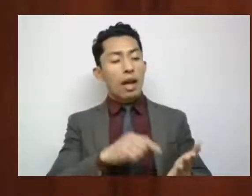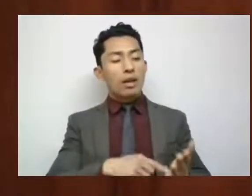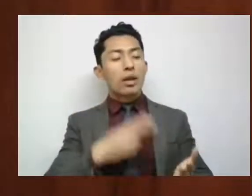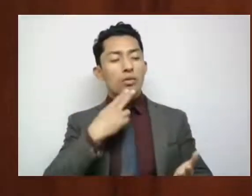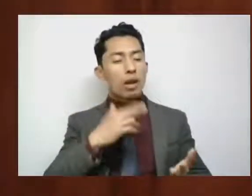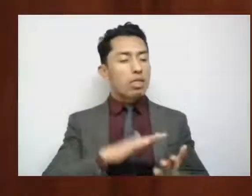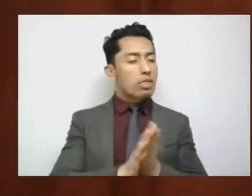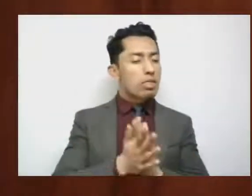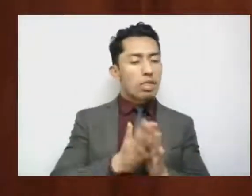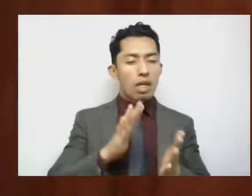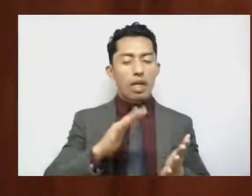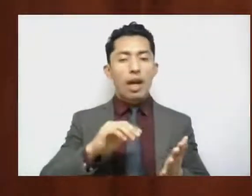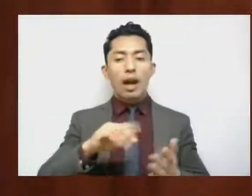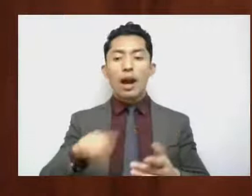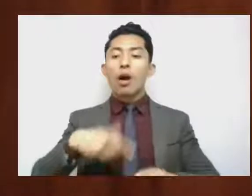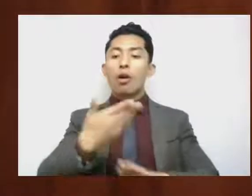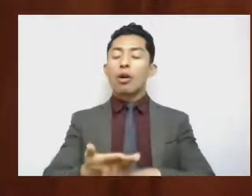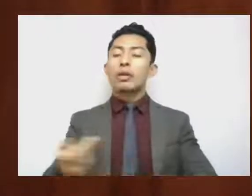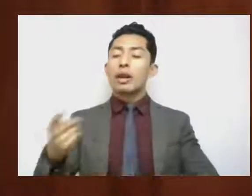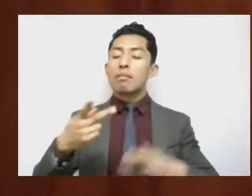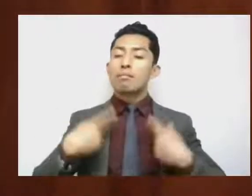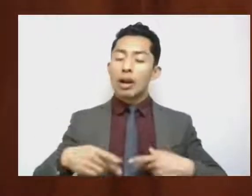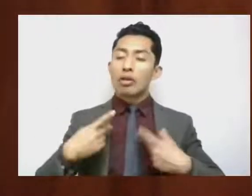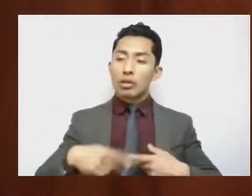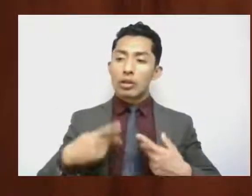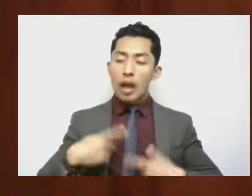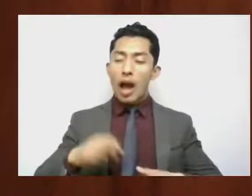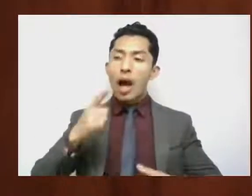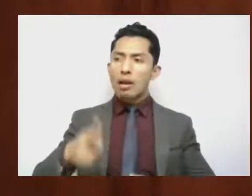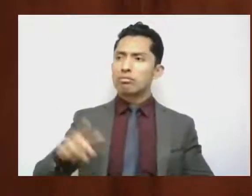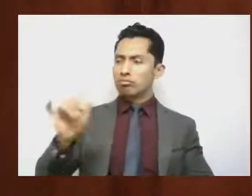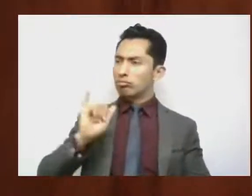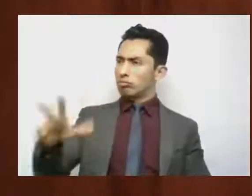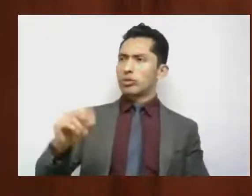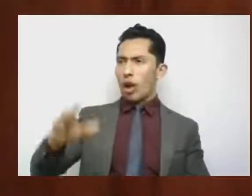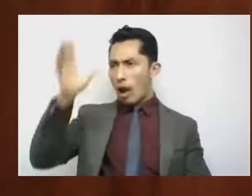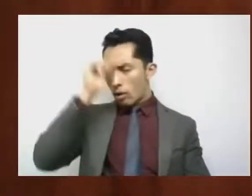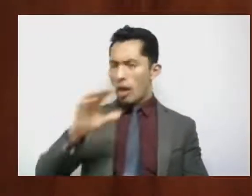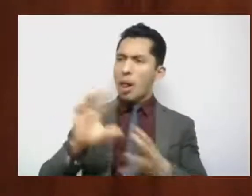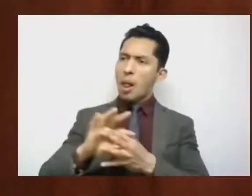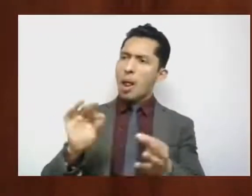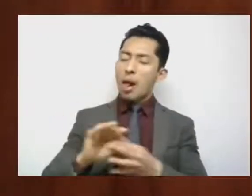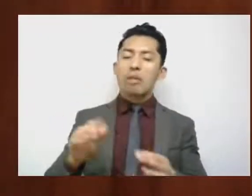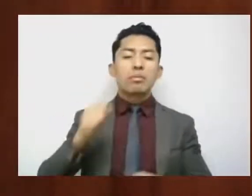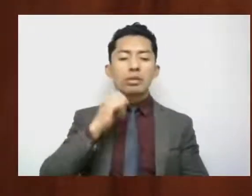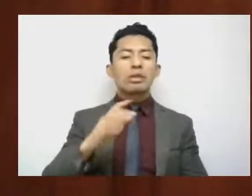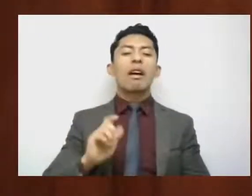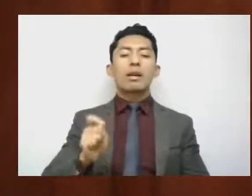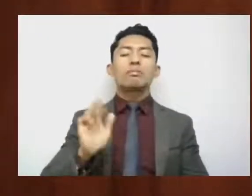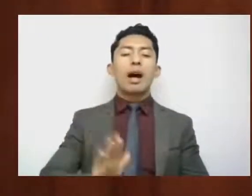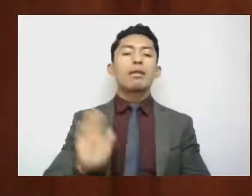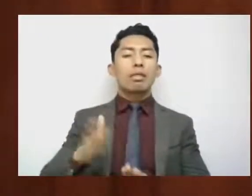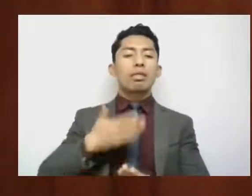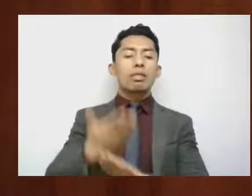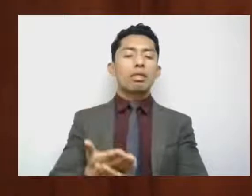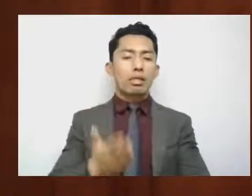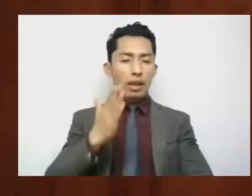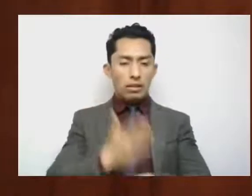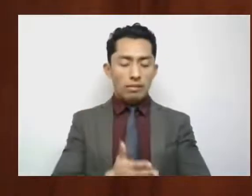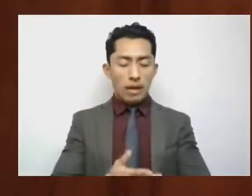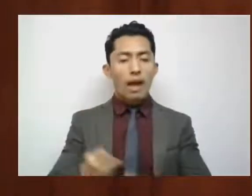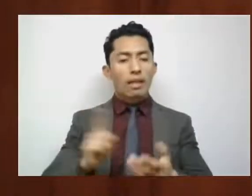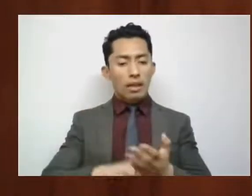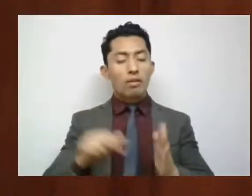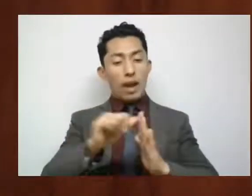contra de opositores que se expresan en su contra. Con estos artículos dentro de nuestro